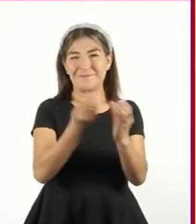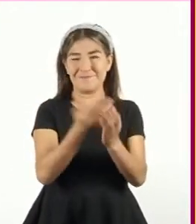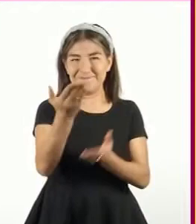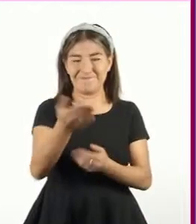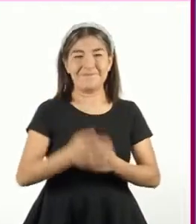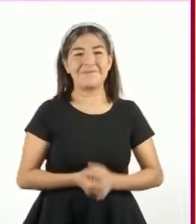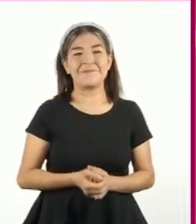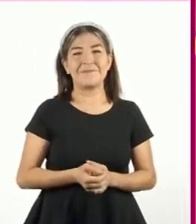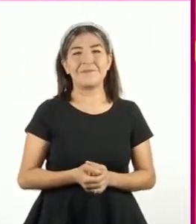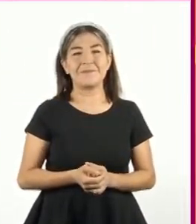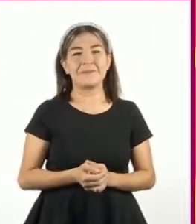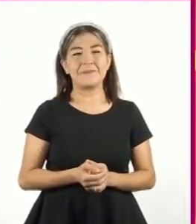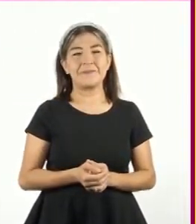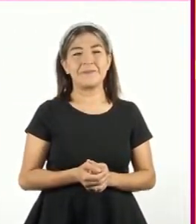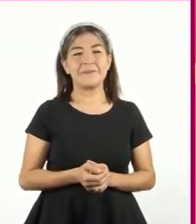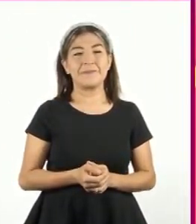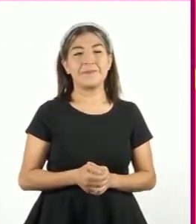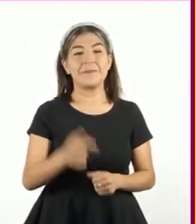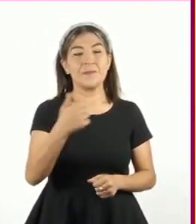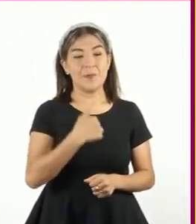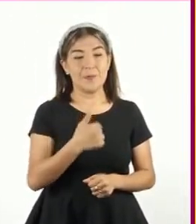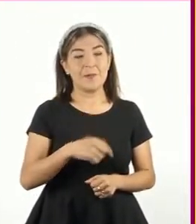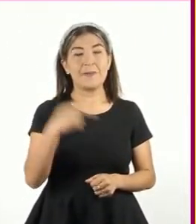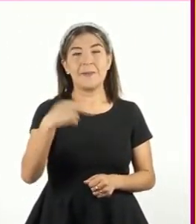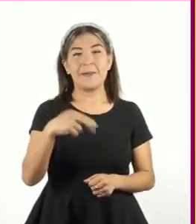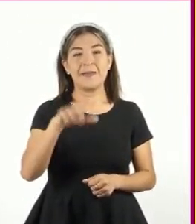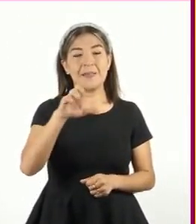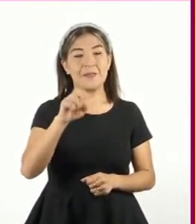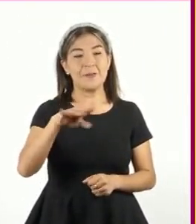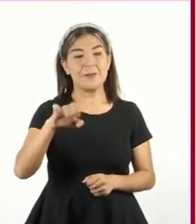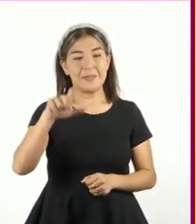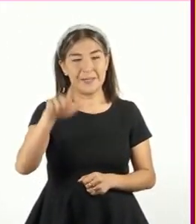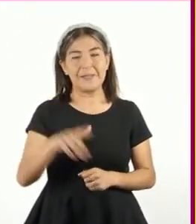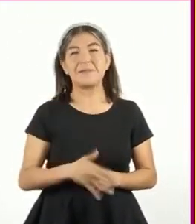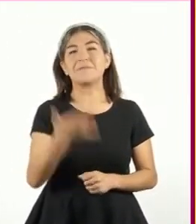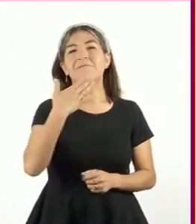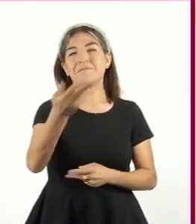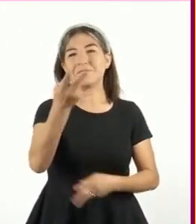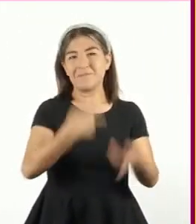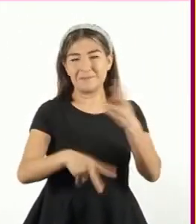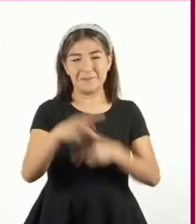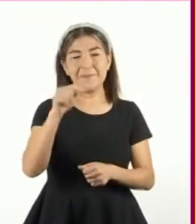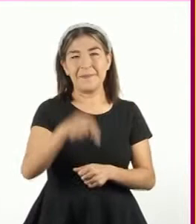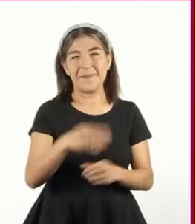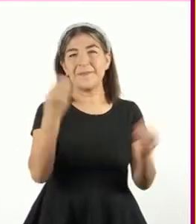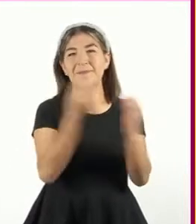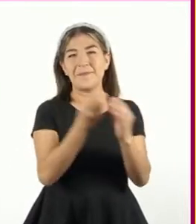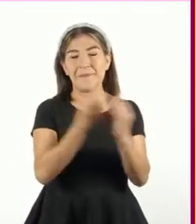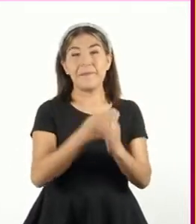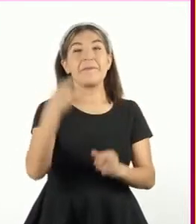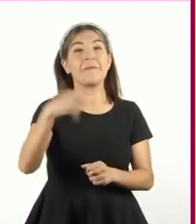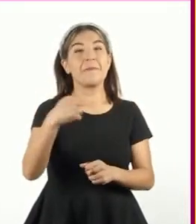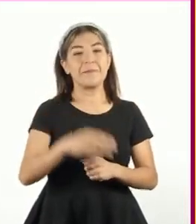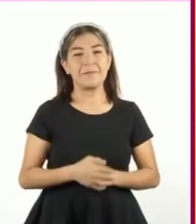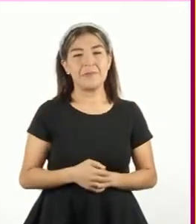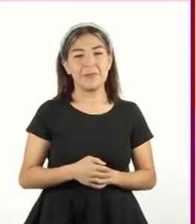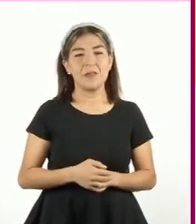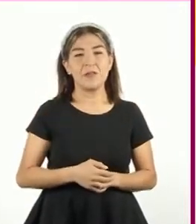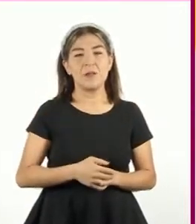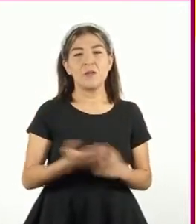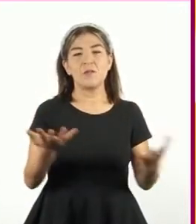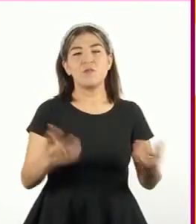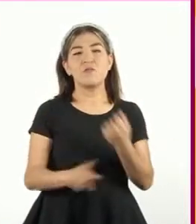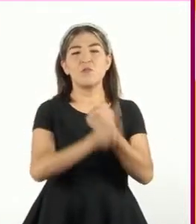ustedes. Yo también les doy la más cordial bienvenida a esta sesión titulada El